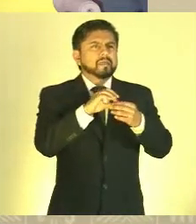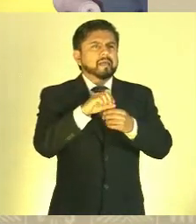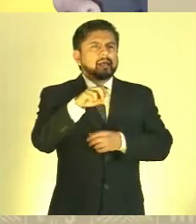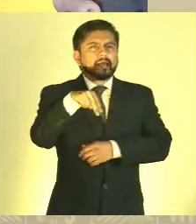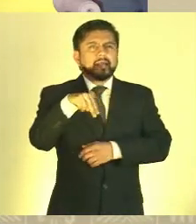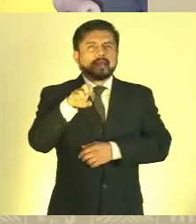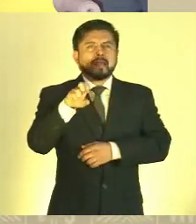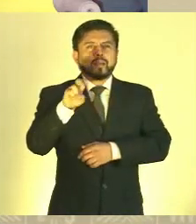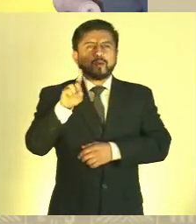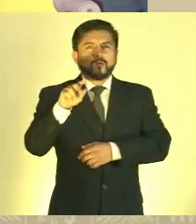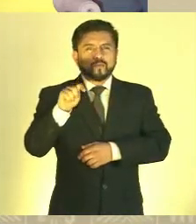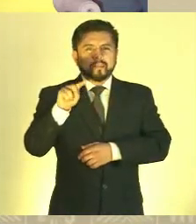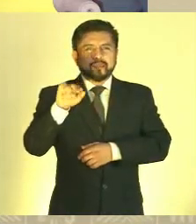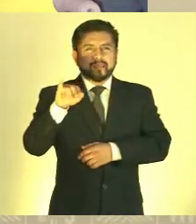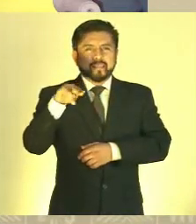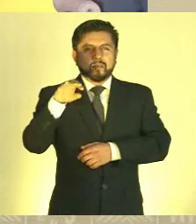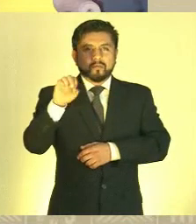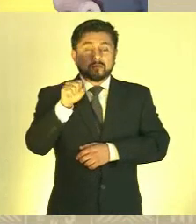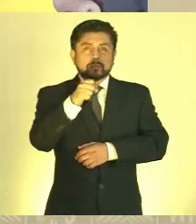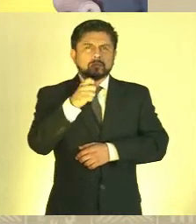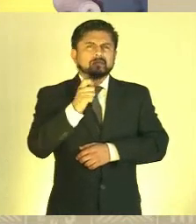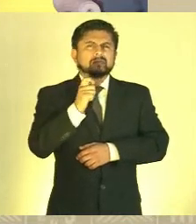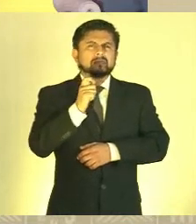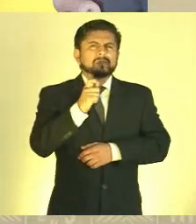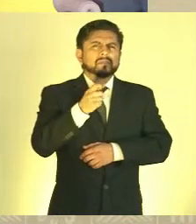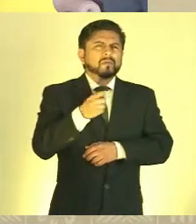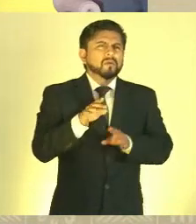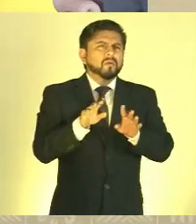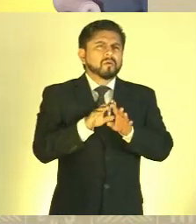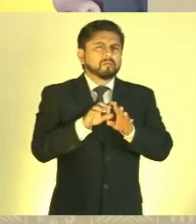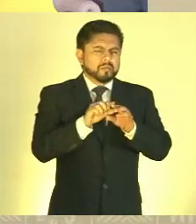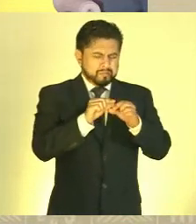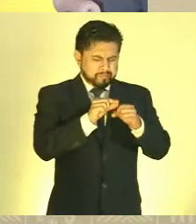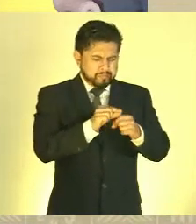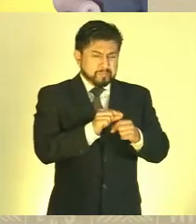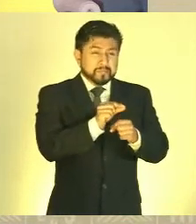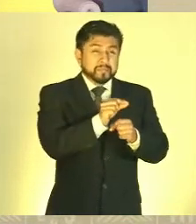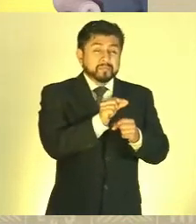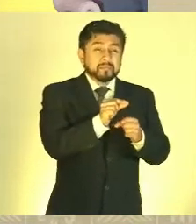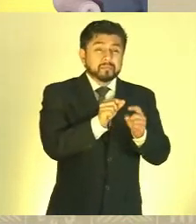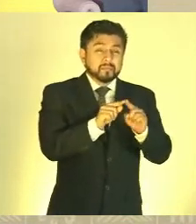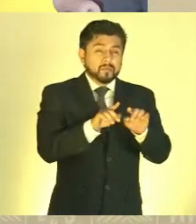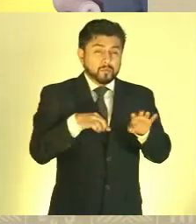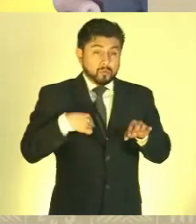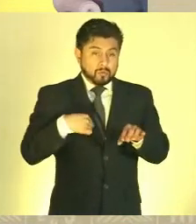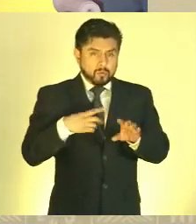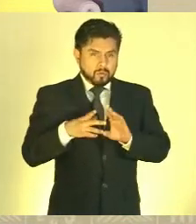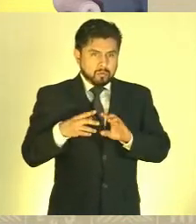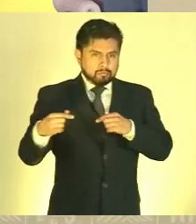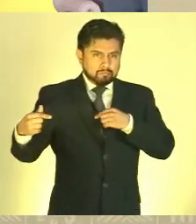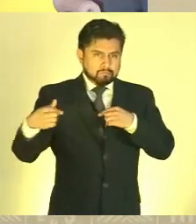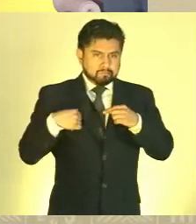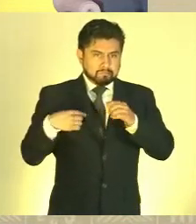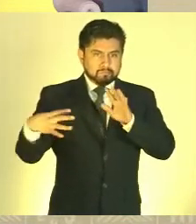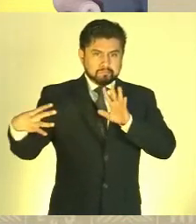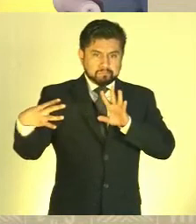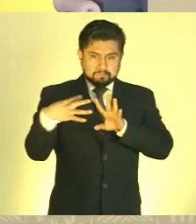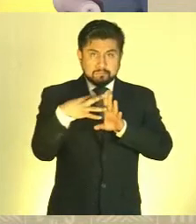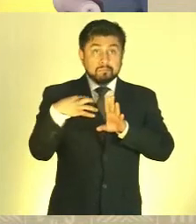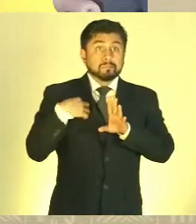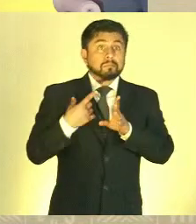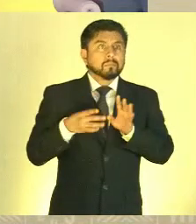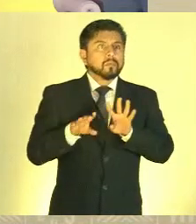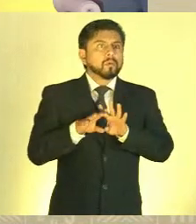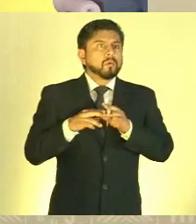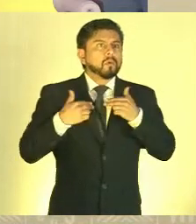los neutrinos que nos están atravesando todo el tiempo, porque son pequeñas partículas, y en este momento yo estoy atravesado por una tormenta de